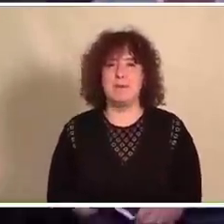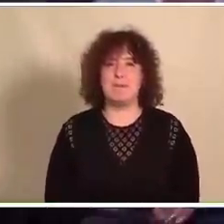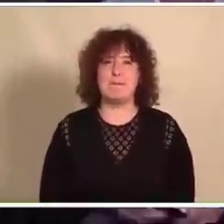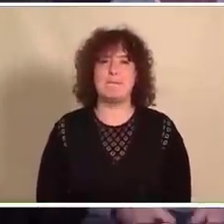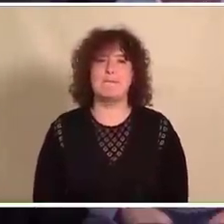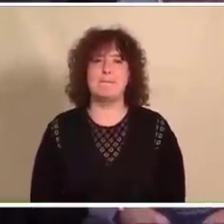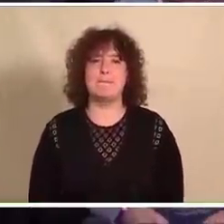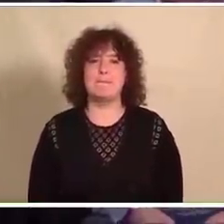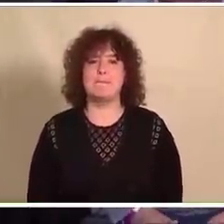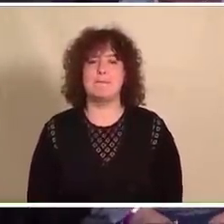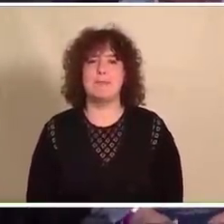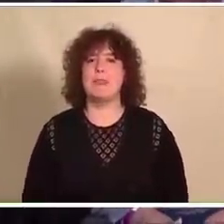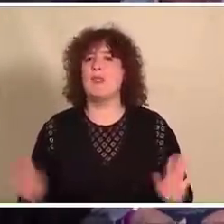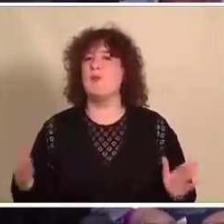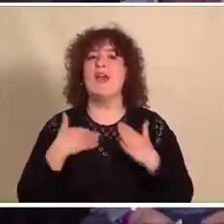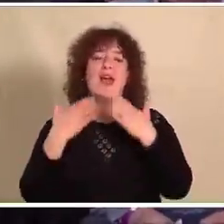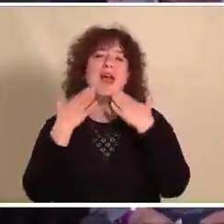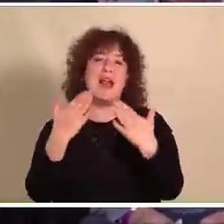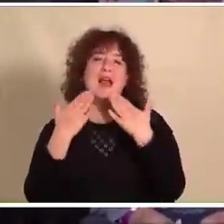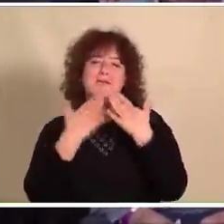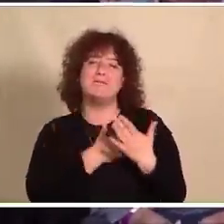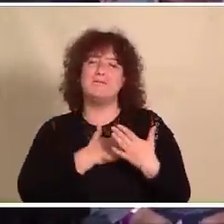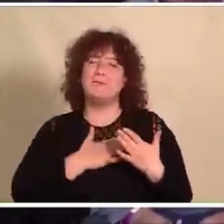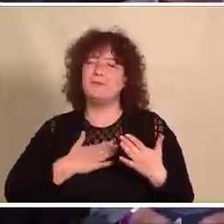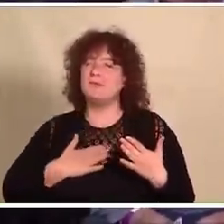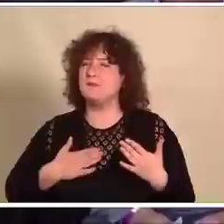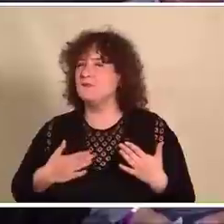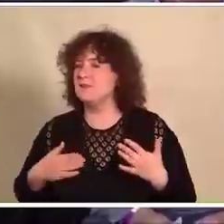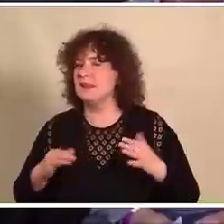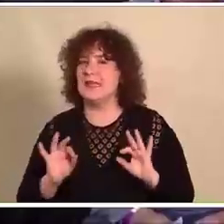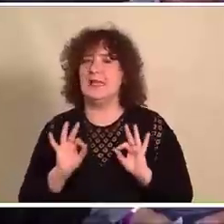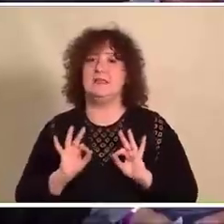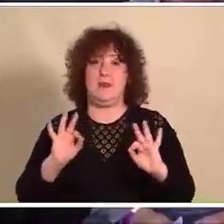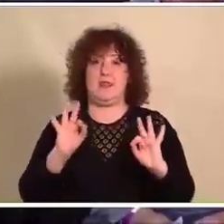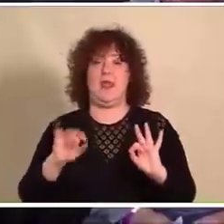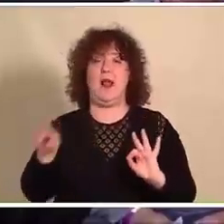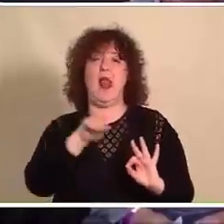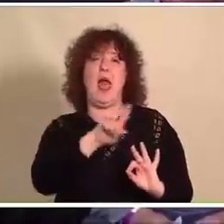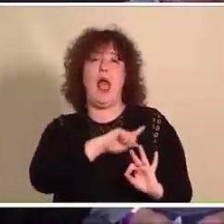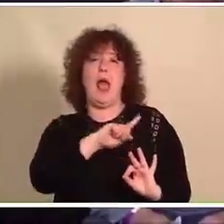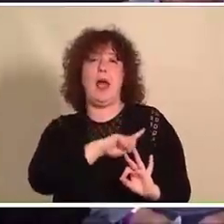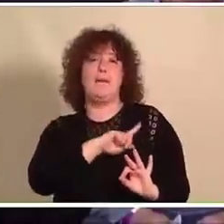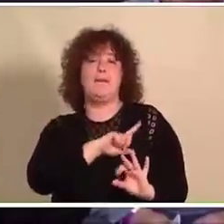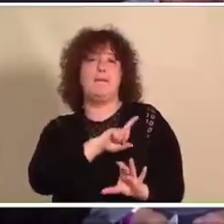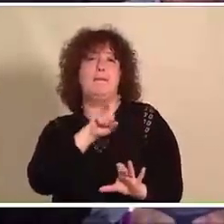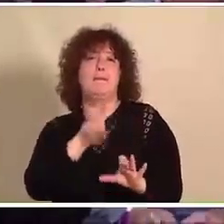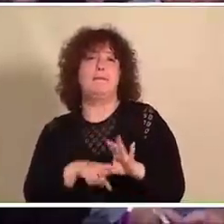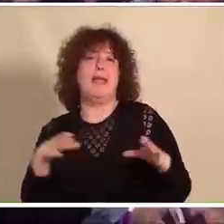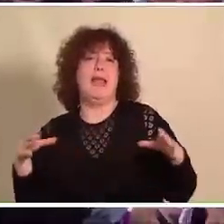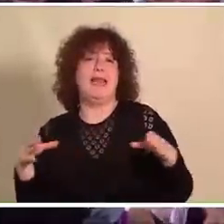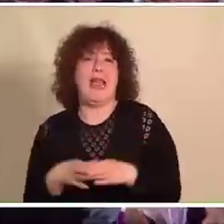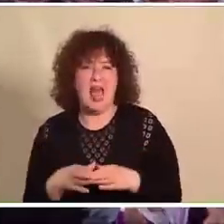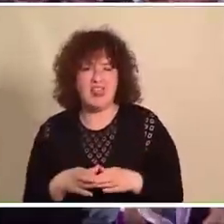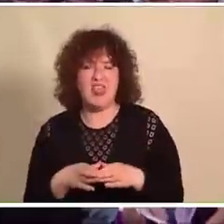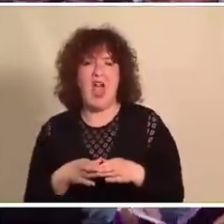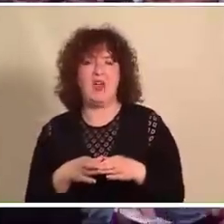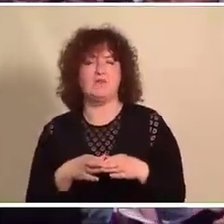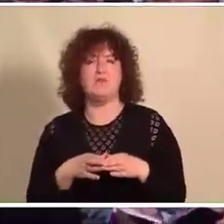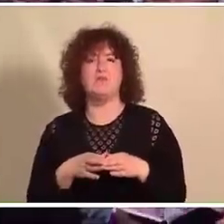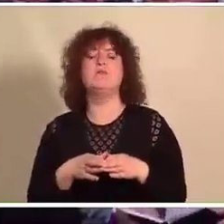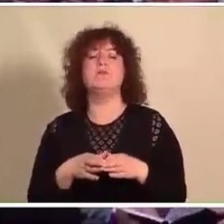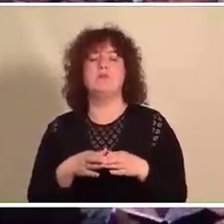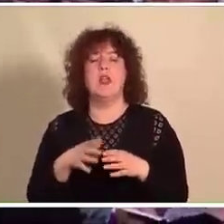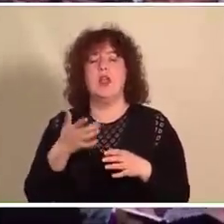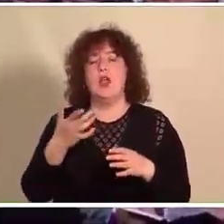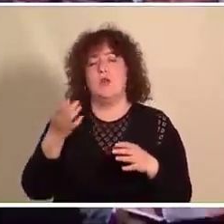no quiero dejar de hacer un agradecimiento muy especial a la militancia de podemos que está firmemente comprometida con